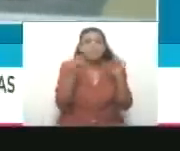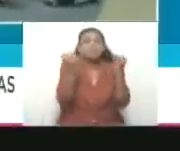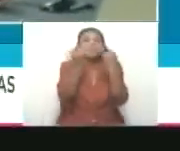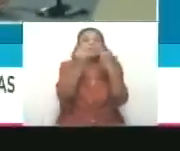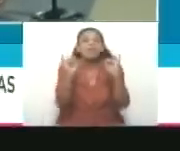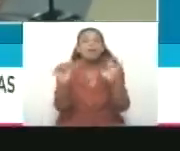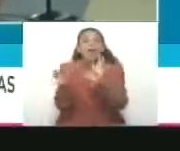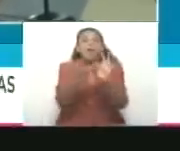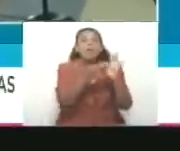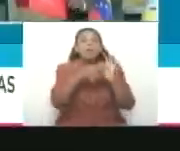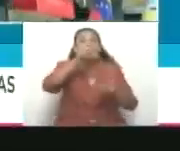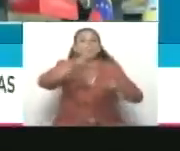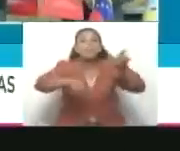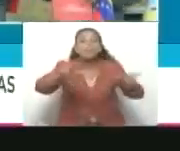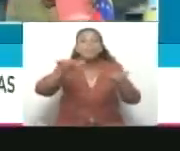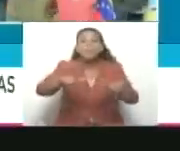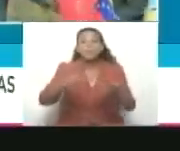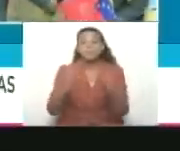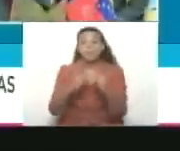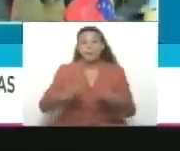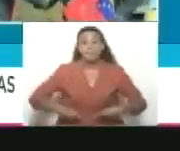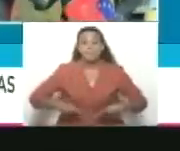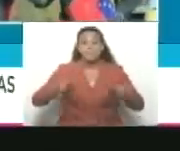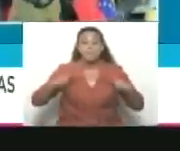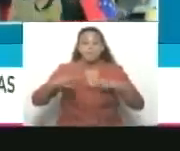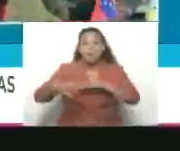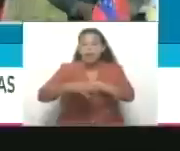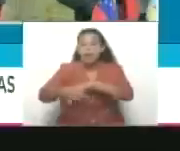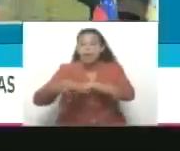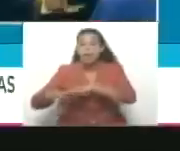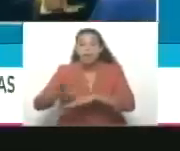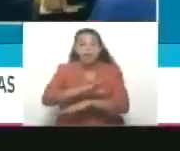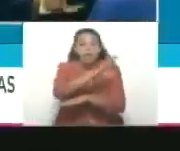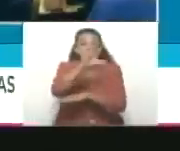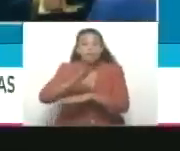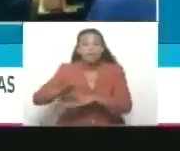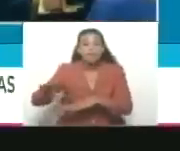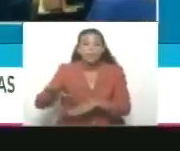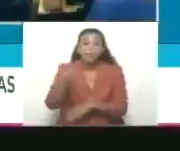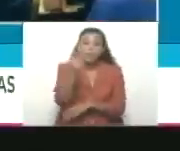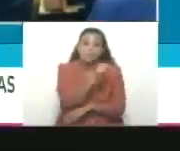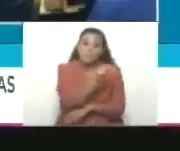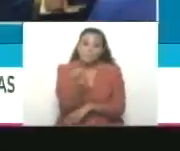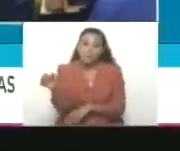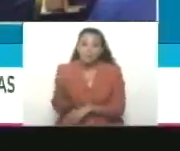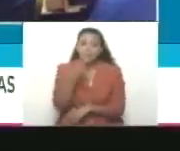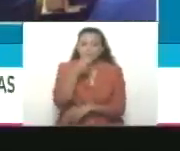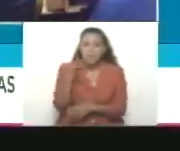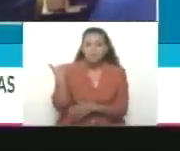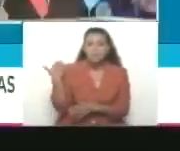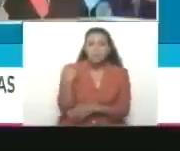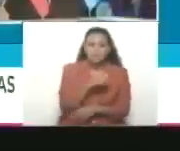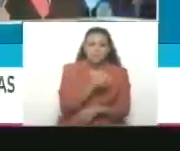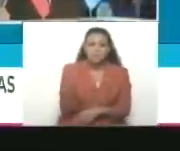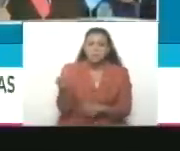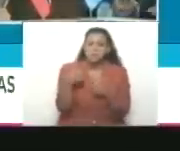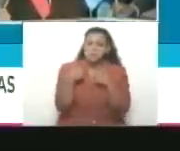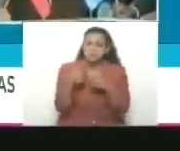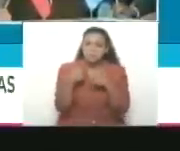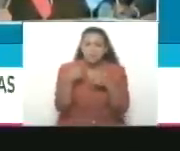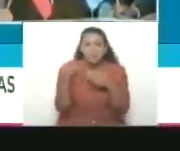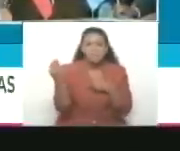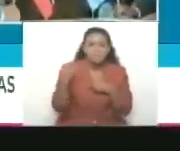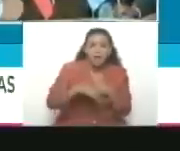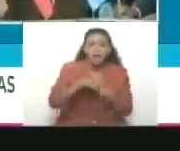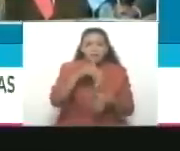a la unión y al desarrollo colectivo así que bueno una semana bonita Seguiremos